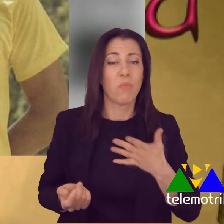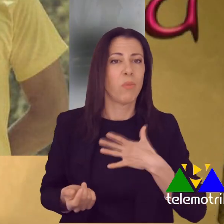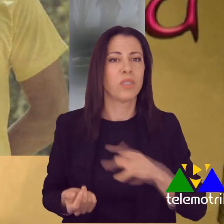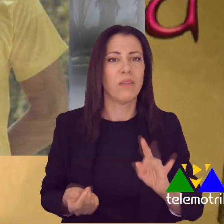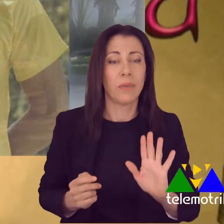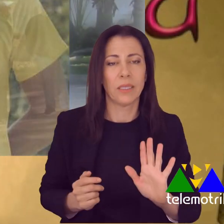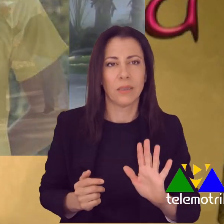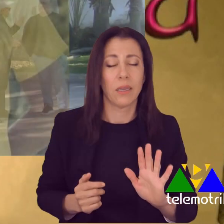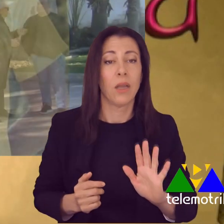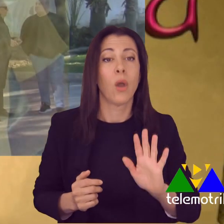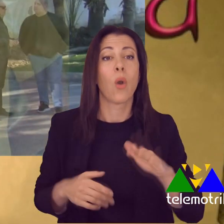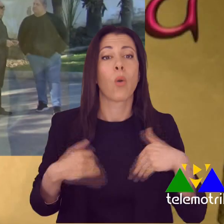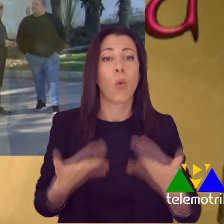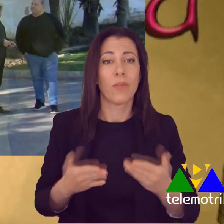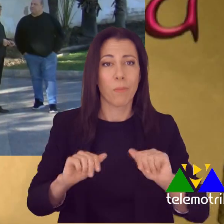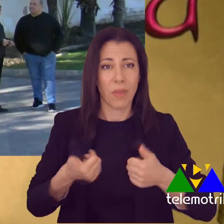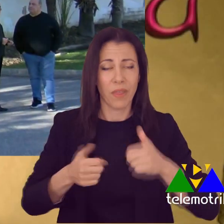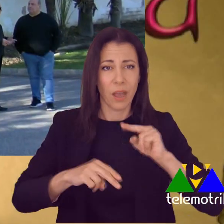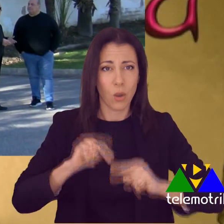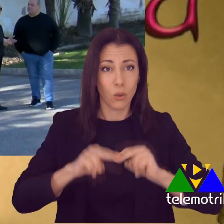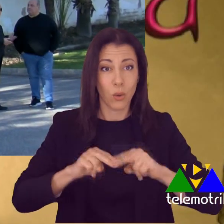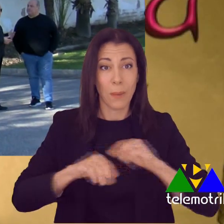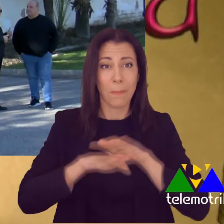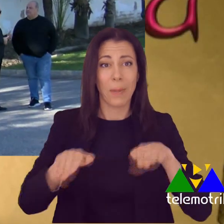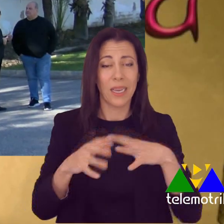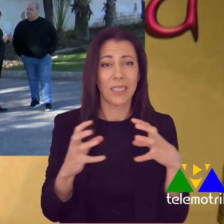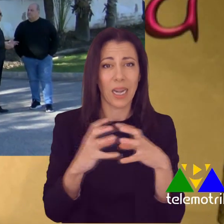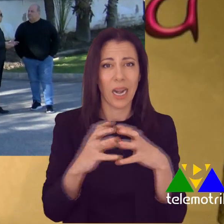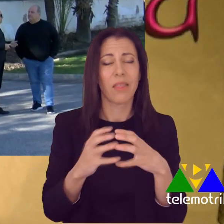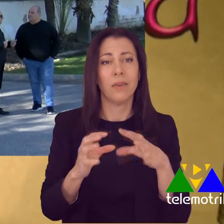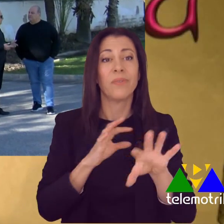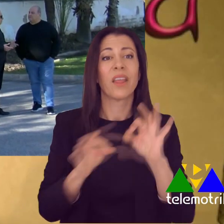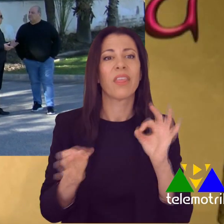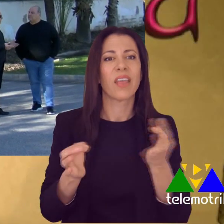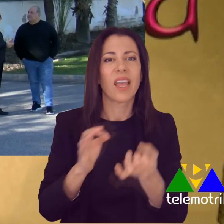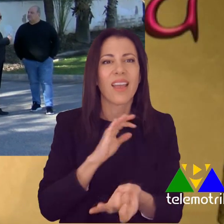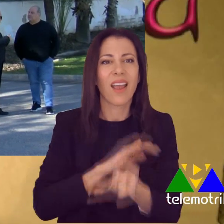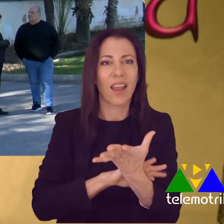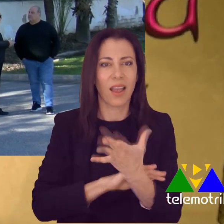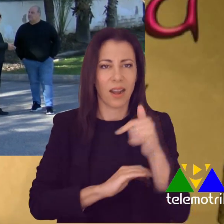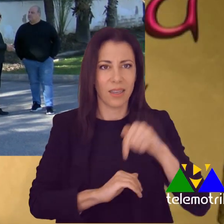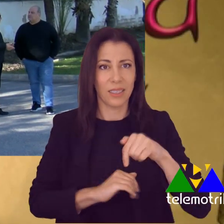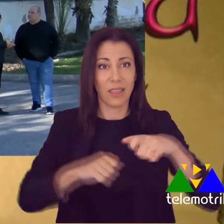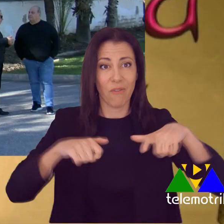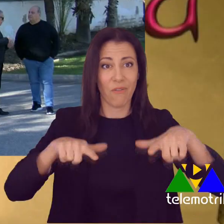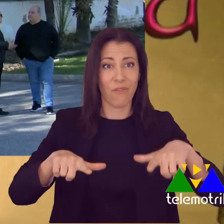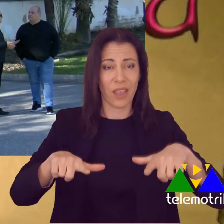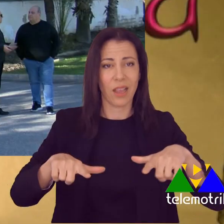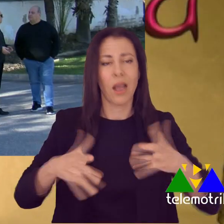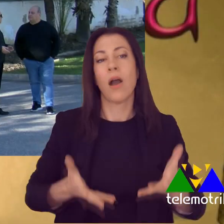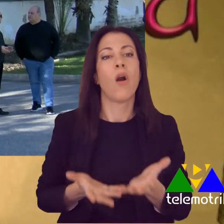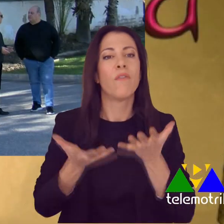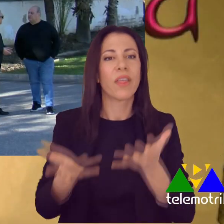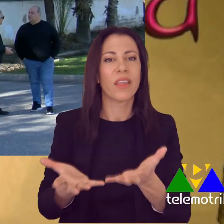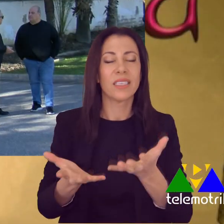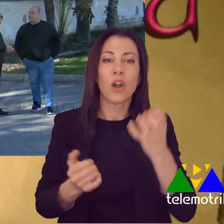así parece, cuando se construye Playa Granada, pues deciden crear pues esta finca, ofrecérsela a